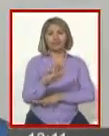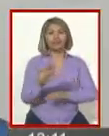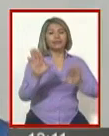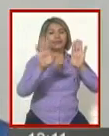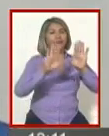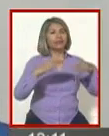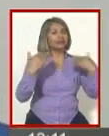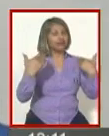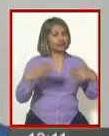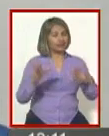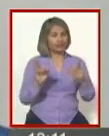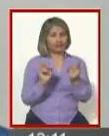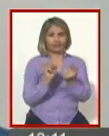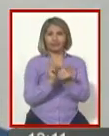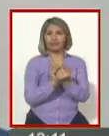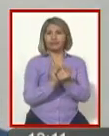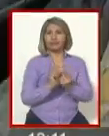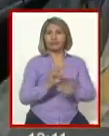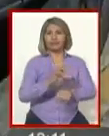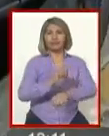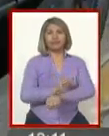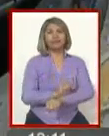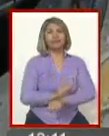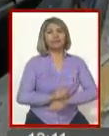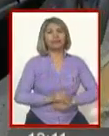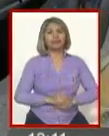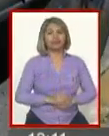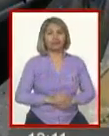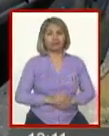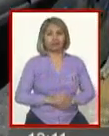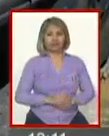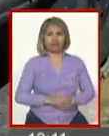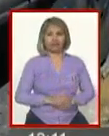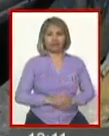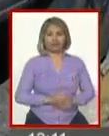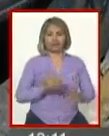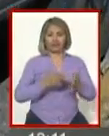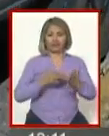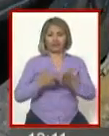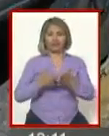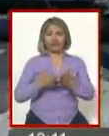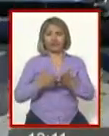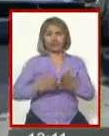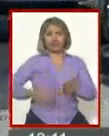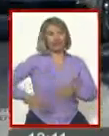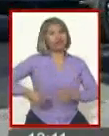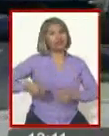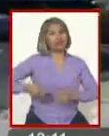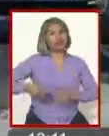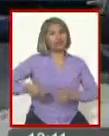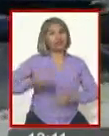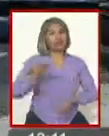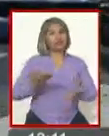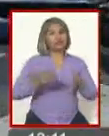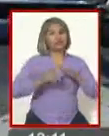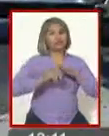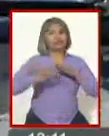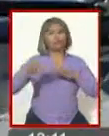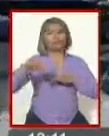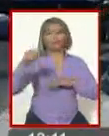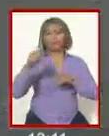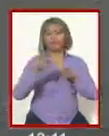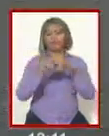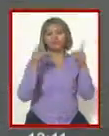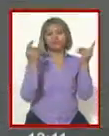día domingo se lo aprende ya en la terminal con su maletín presto a irse a